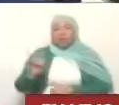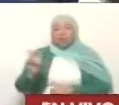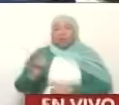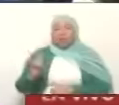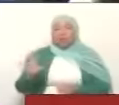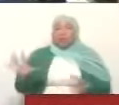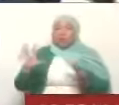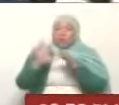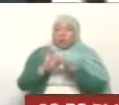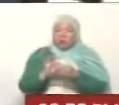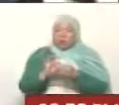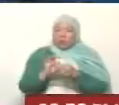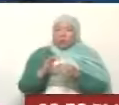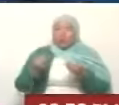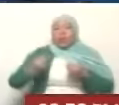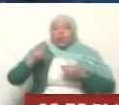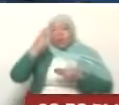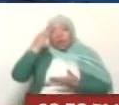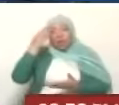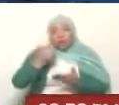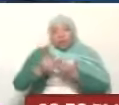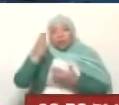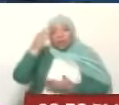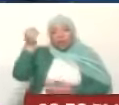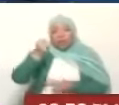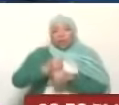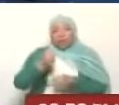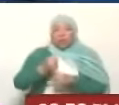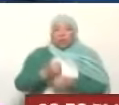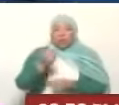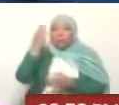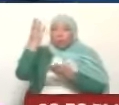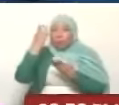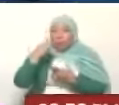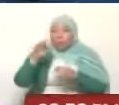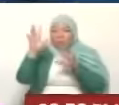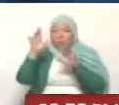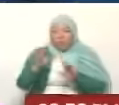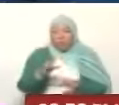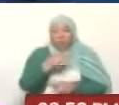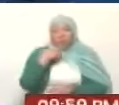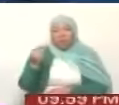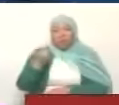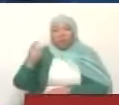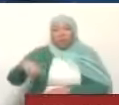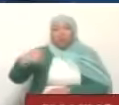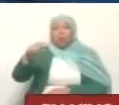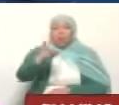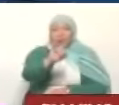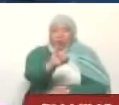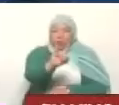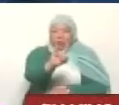unidos. Que Dios bendiga, Factor M. Que Dios bendiga a nuestra juventud. Nos vemos el